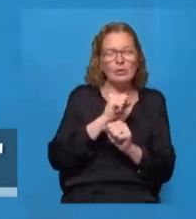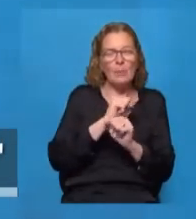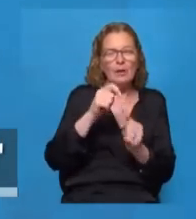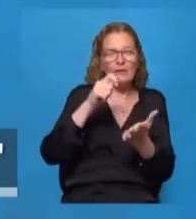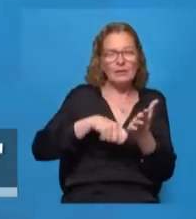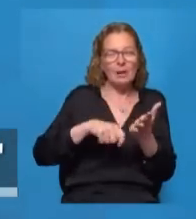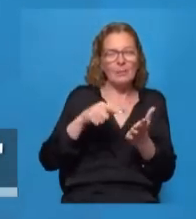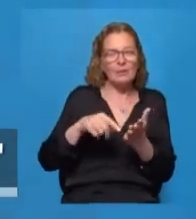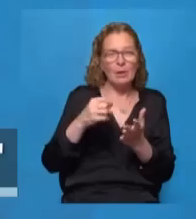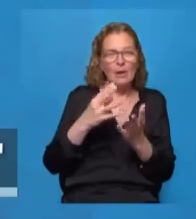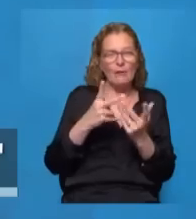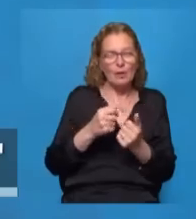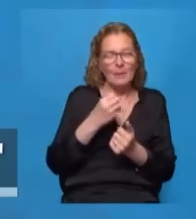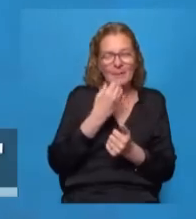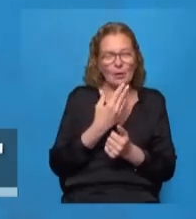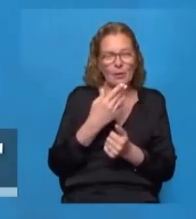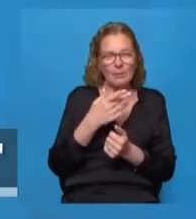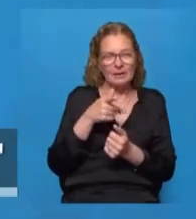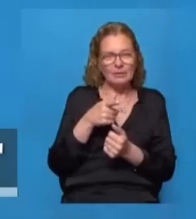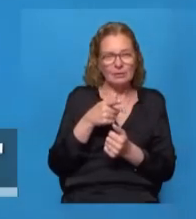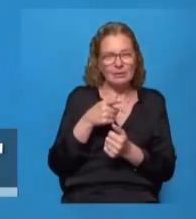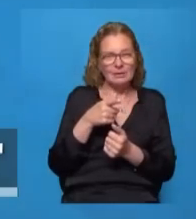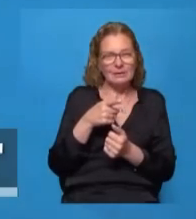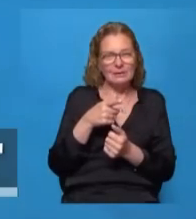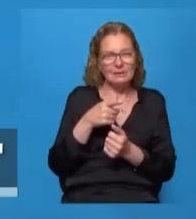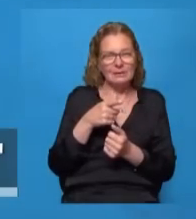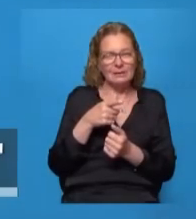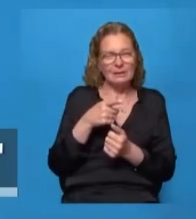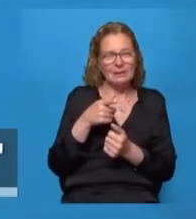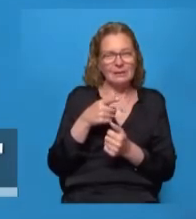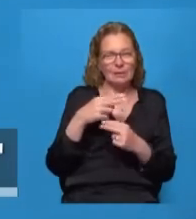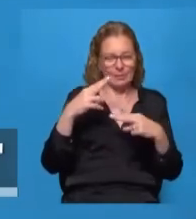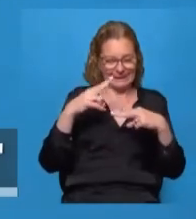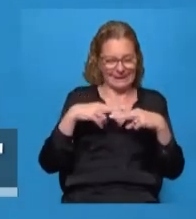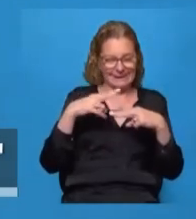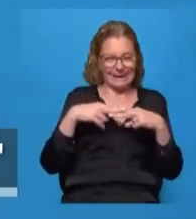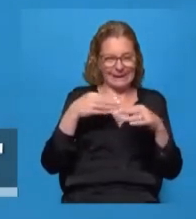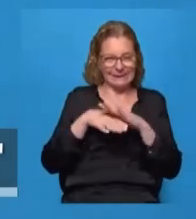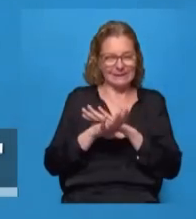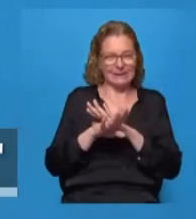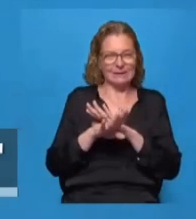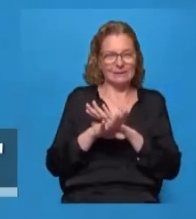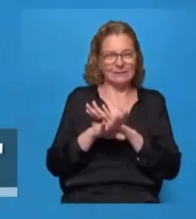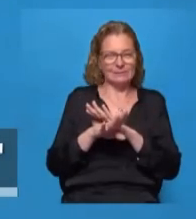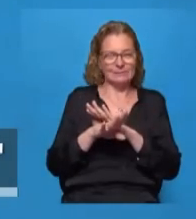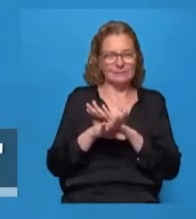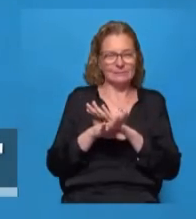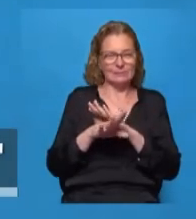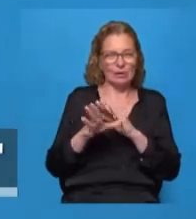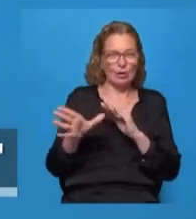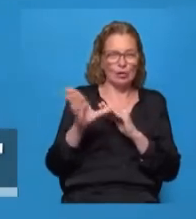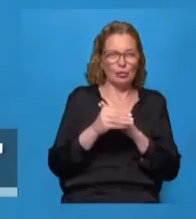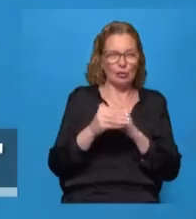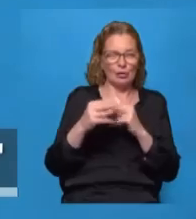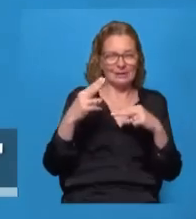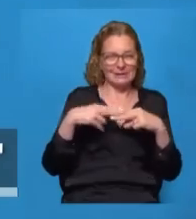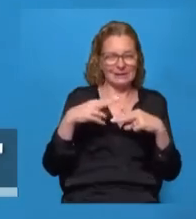pero yo creo que la mejor forma para enterarse de esto es a través de las redes sociales es en todo en todas